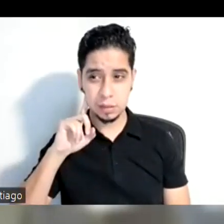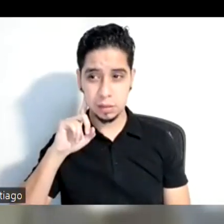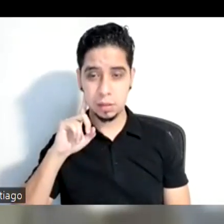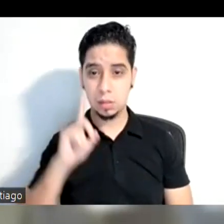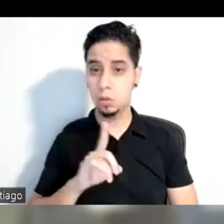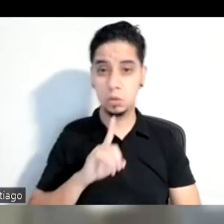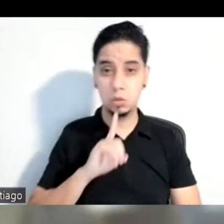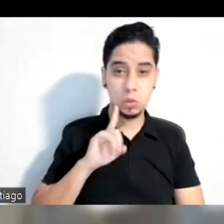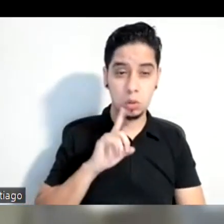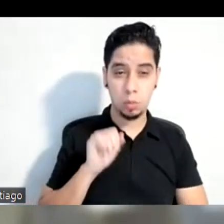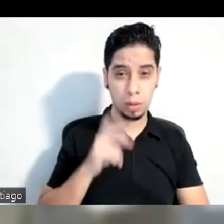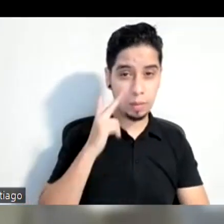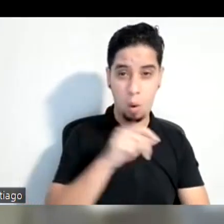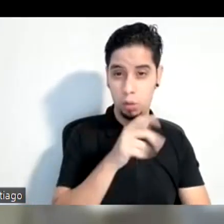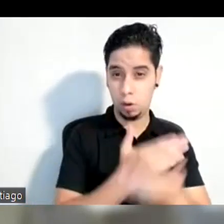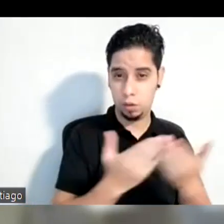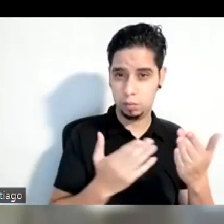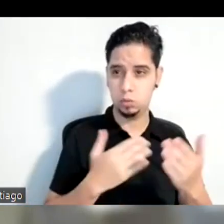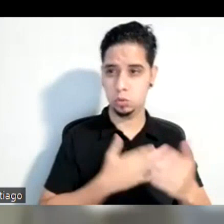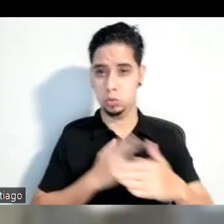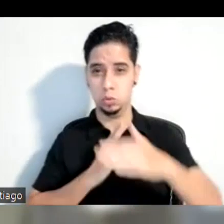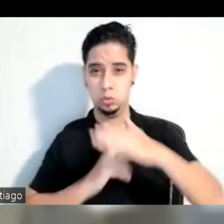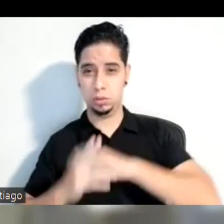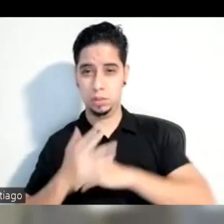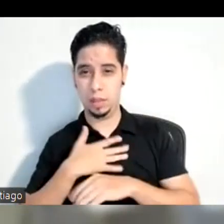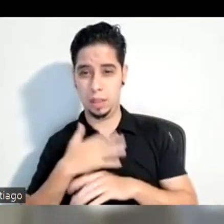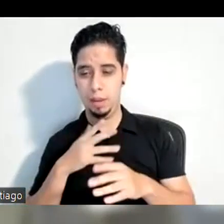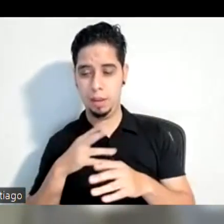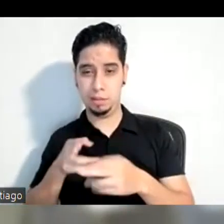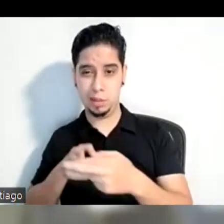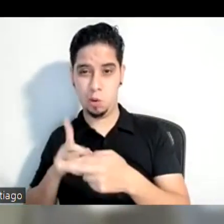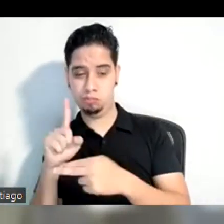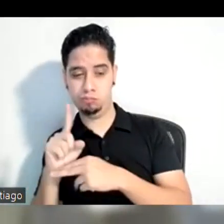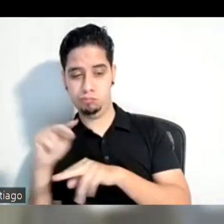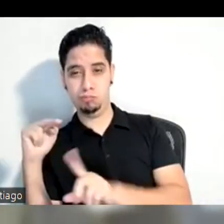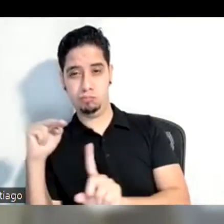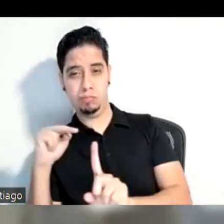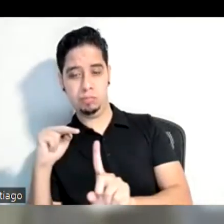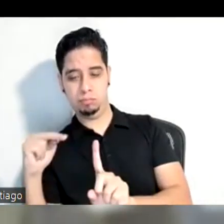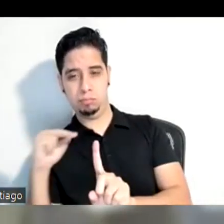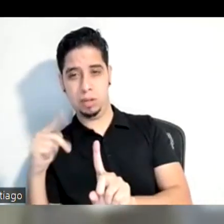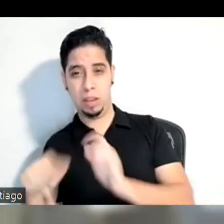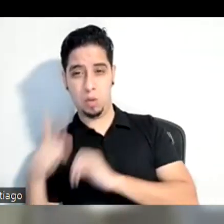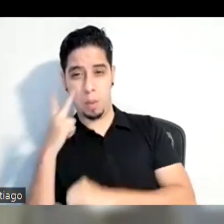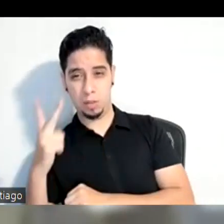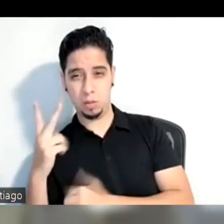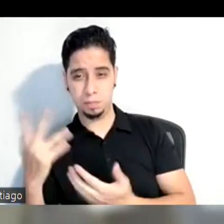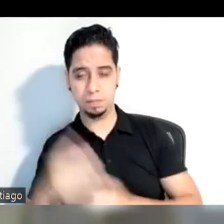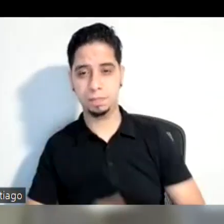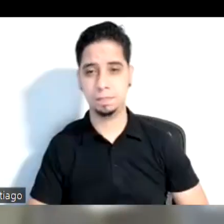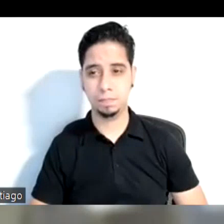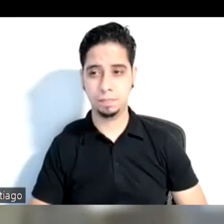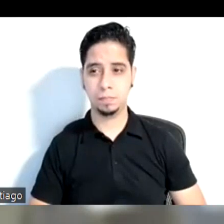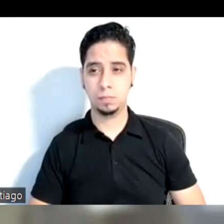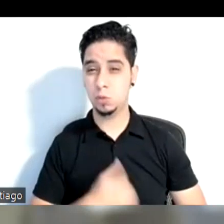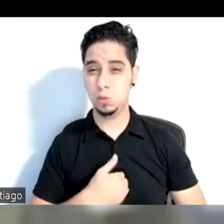otras cosas que ellos han visto. Yo humildemente desde mi esquinita voy a decir lo que yo he observado. Como persona